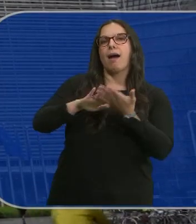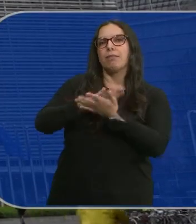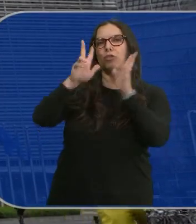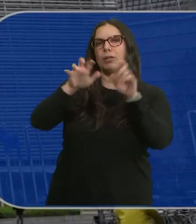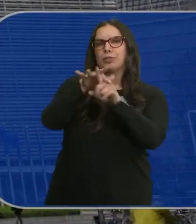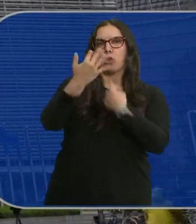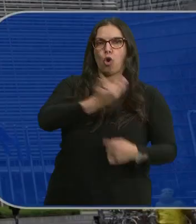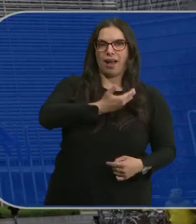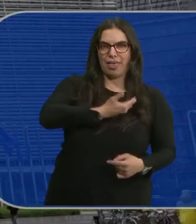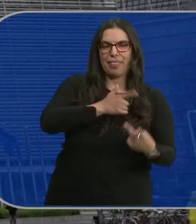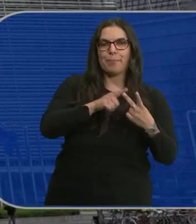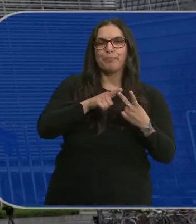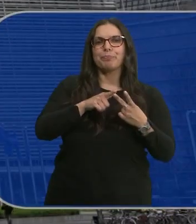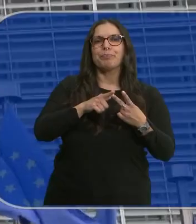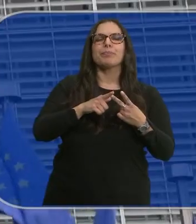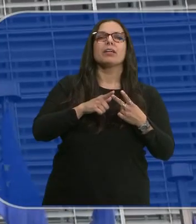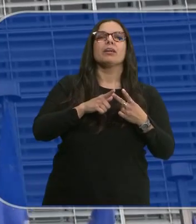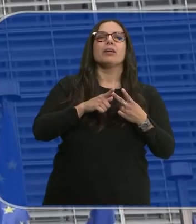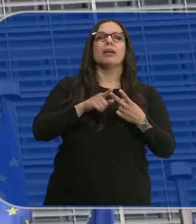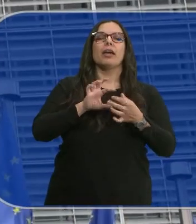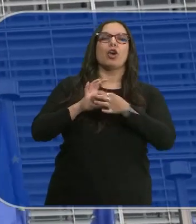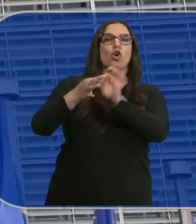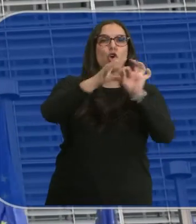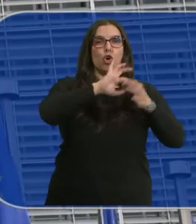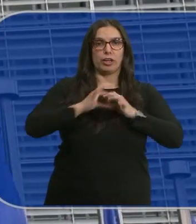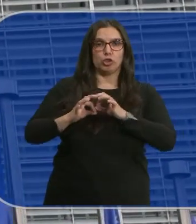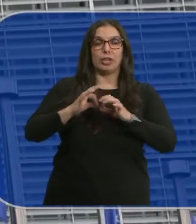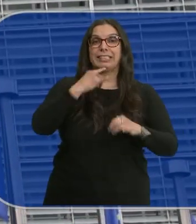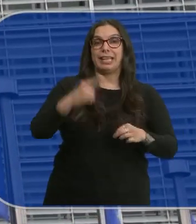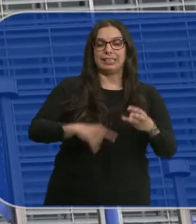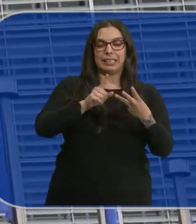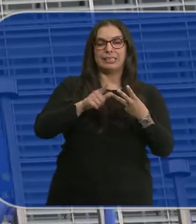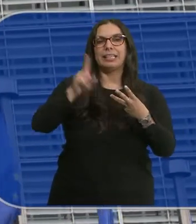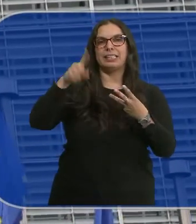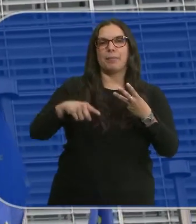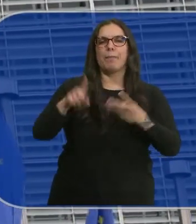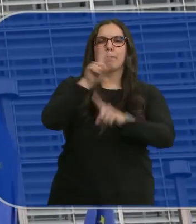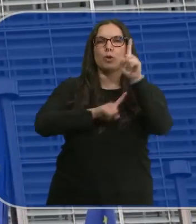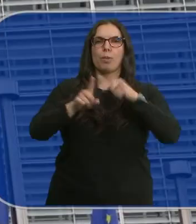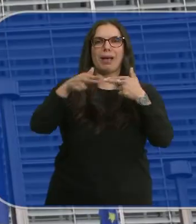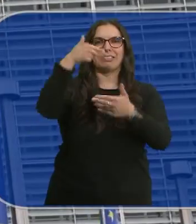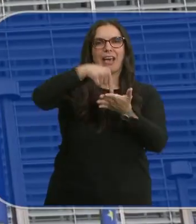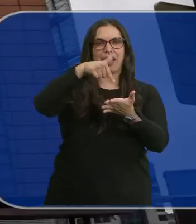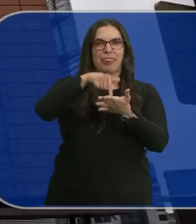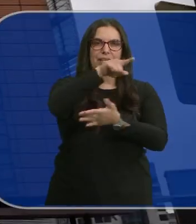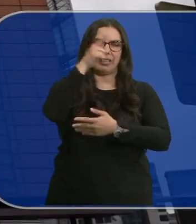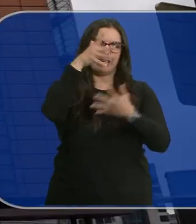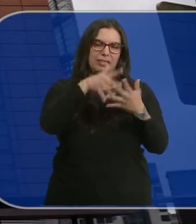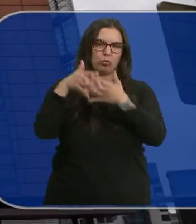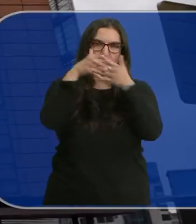situación en Gaza, las interconexiones eléctricas y las tensiones arancelarias con Estados Unidos.